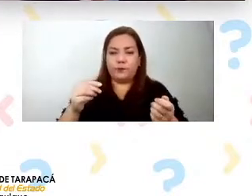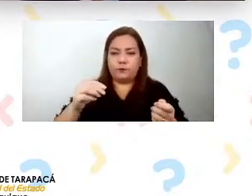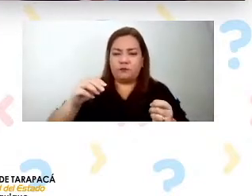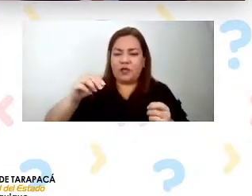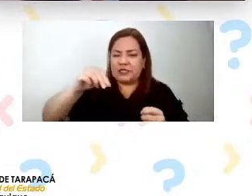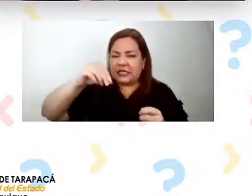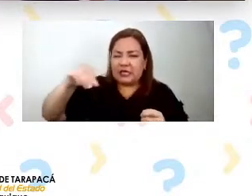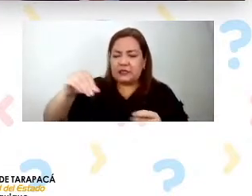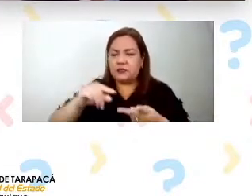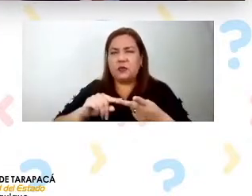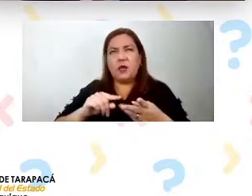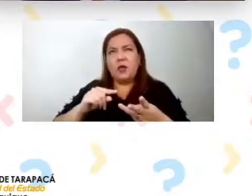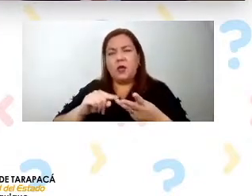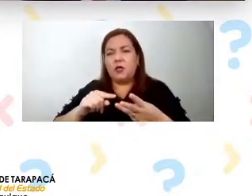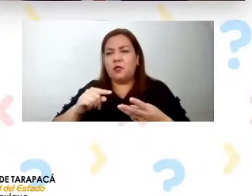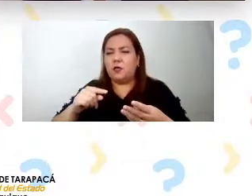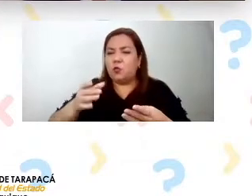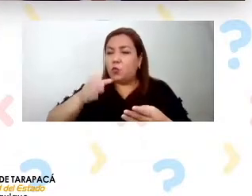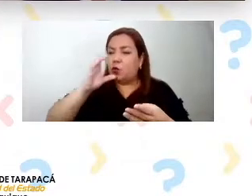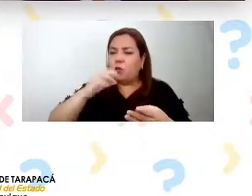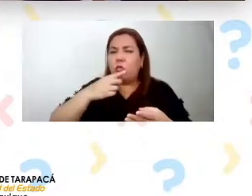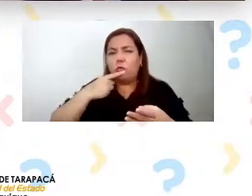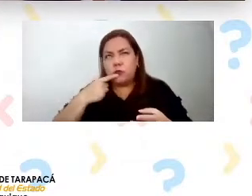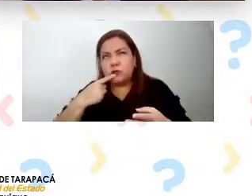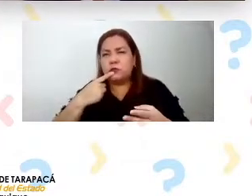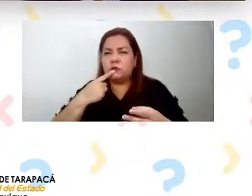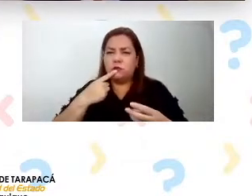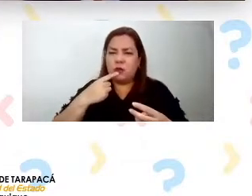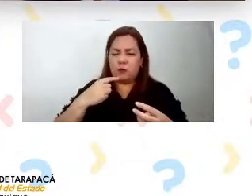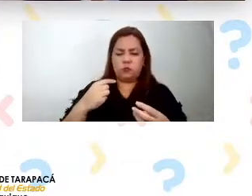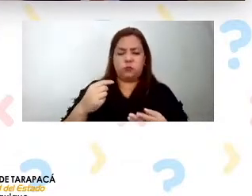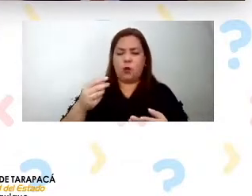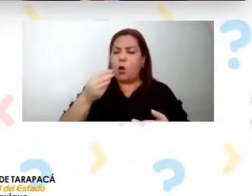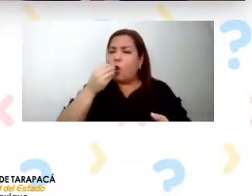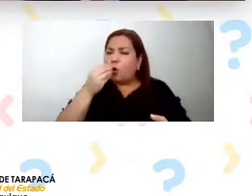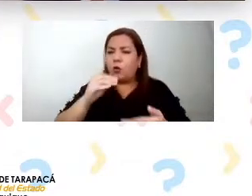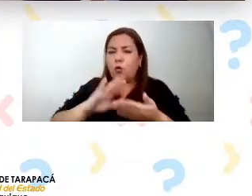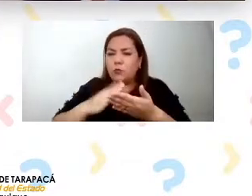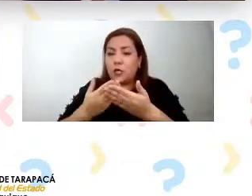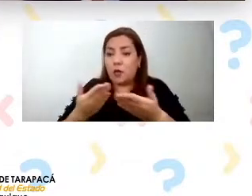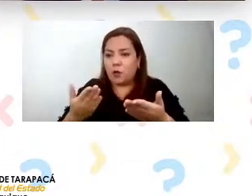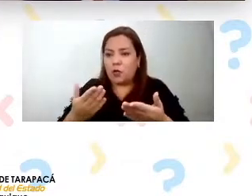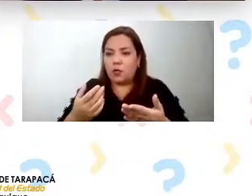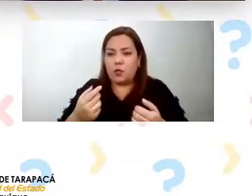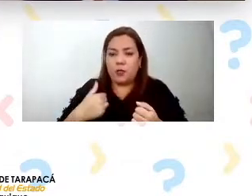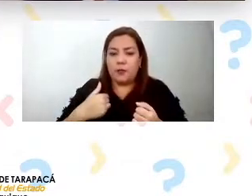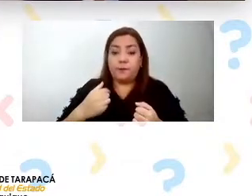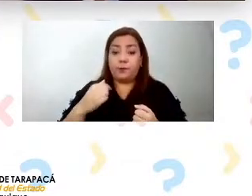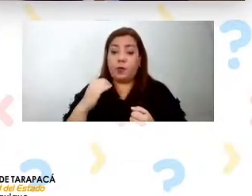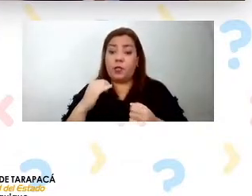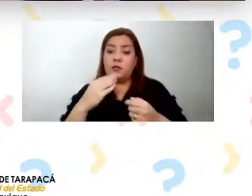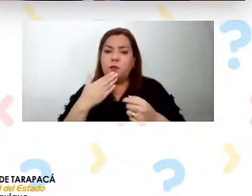aguas saladas, salobres, dulces, salmueras. Iones